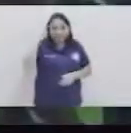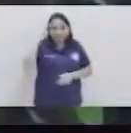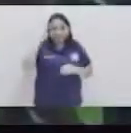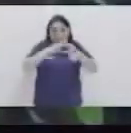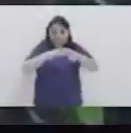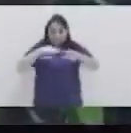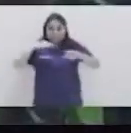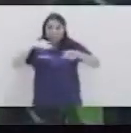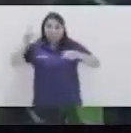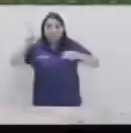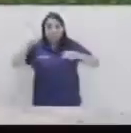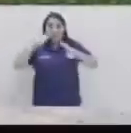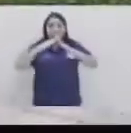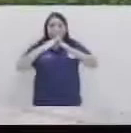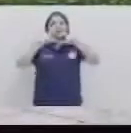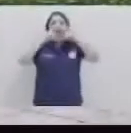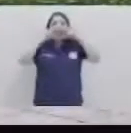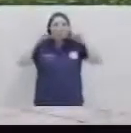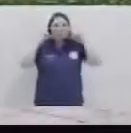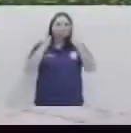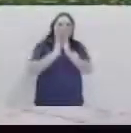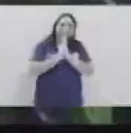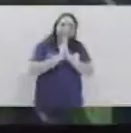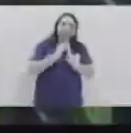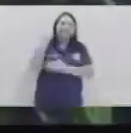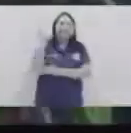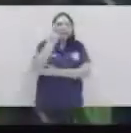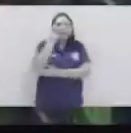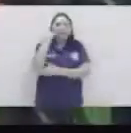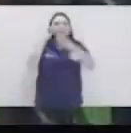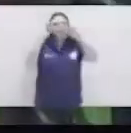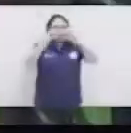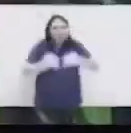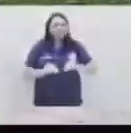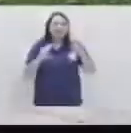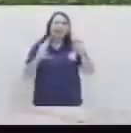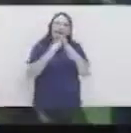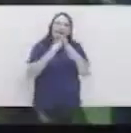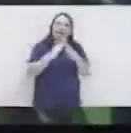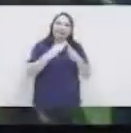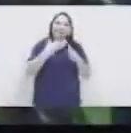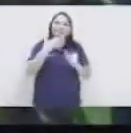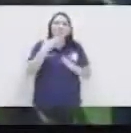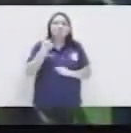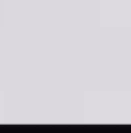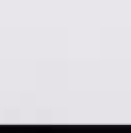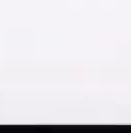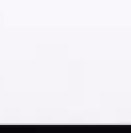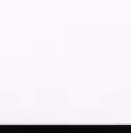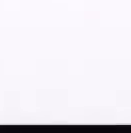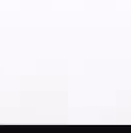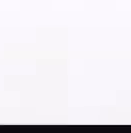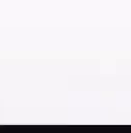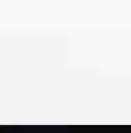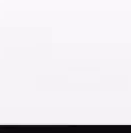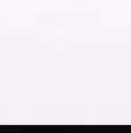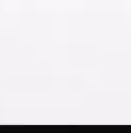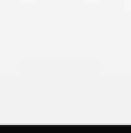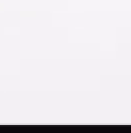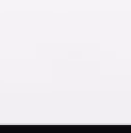necesario colocarse la mascarilla. Pero lo más importante es que usted se quede siempre en casa. Hasta la otra semana.